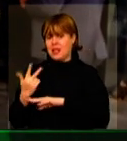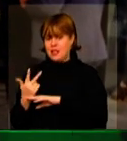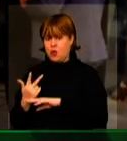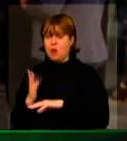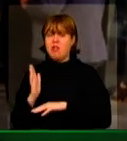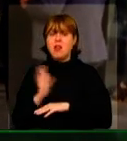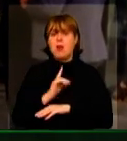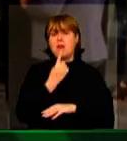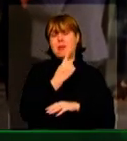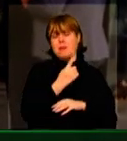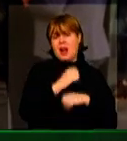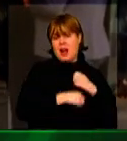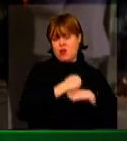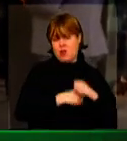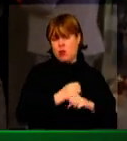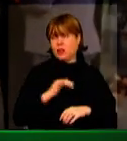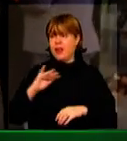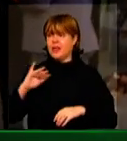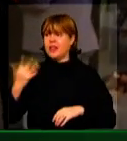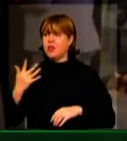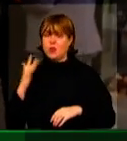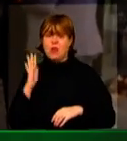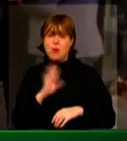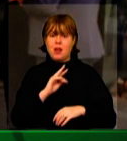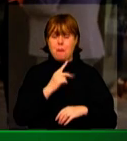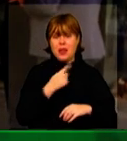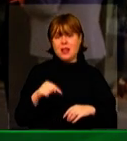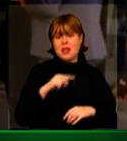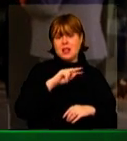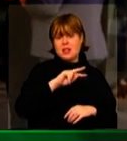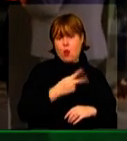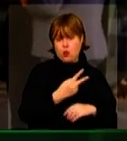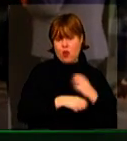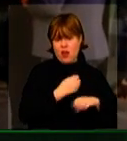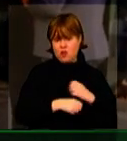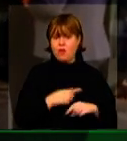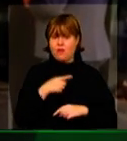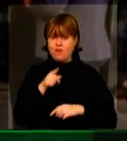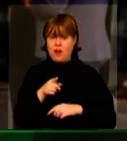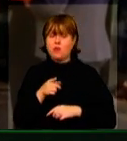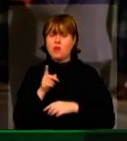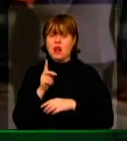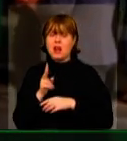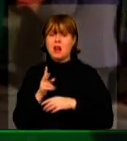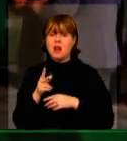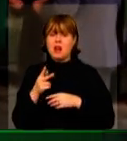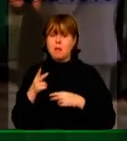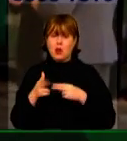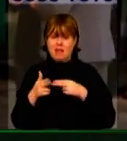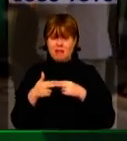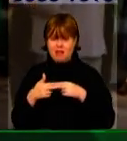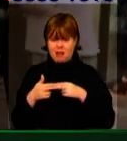primero, o uno que está en quinto y debe segundo, vamos a tratar de colocarles tutores en línea para que